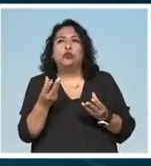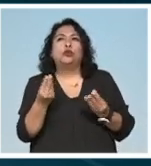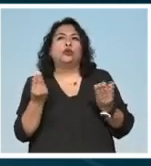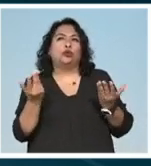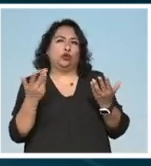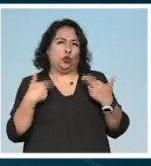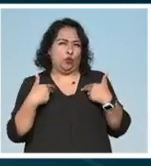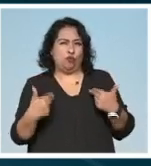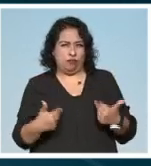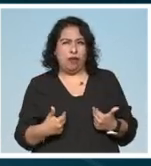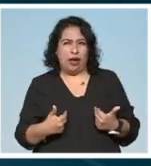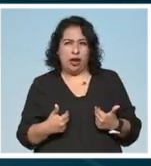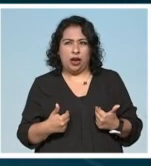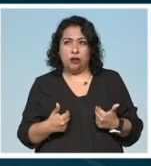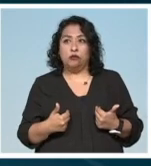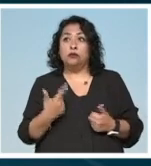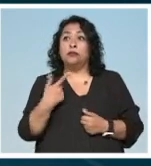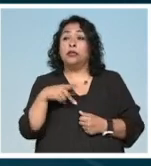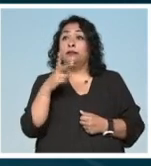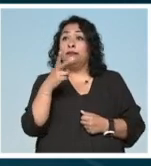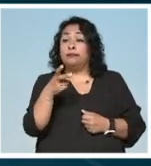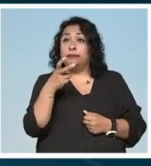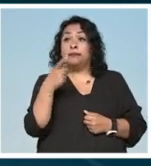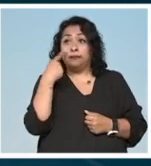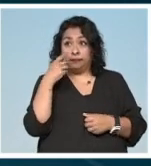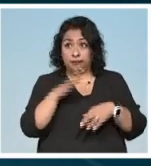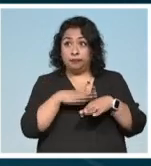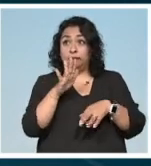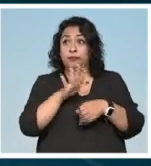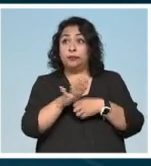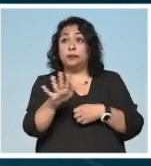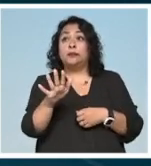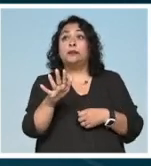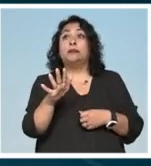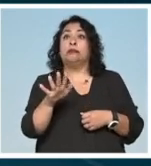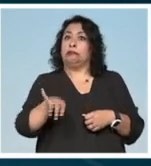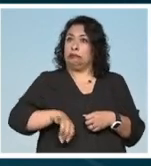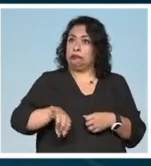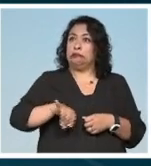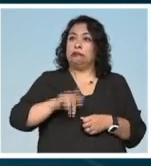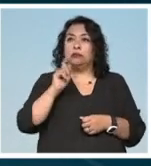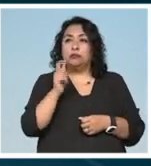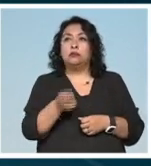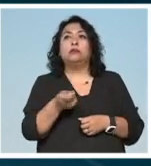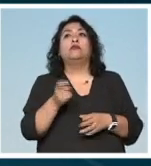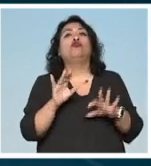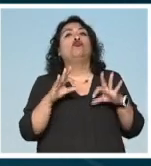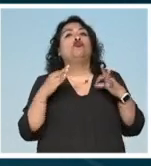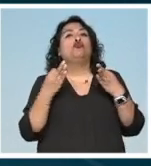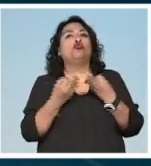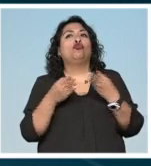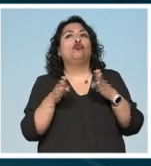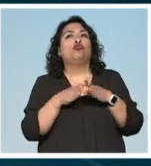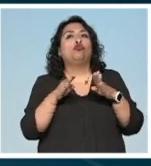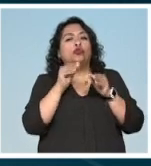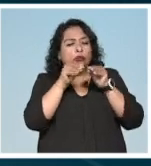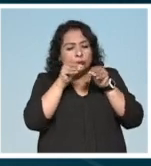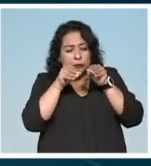figuras humanas, pero en ese sentido lo que destaca y lo que hace llamativo al juguete es la forma en la que se la